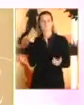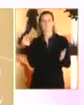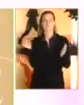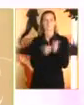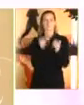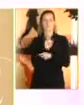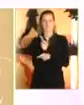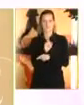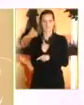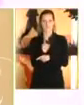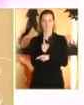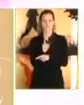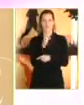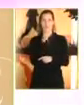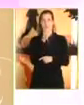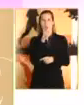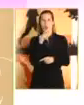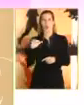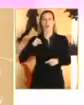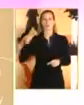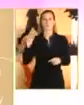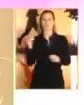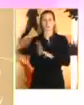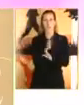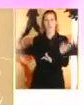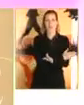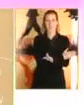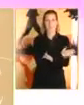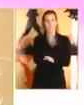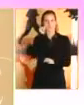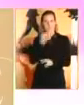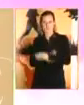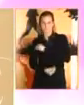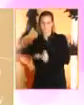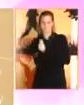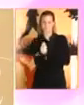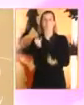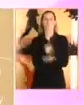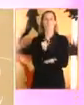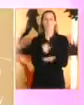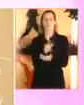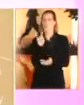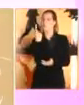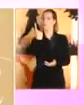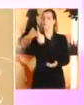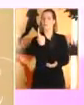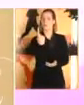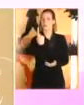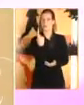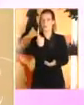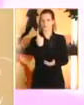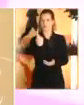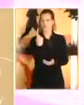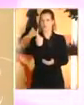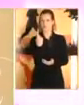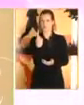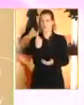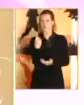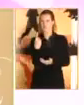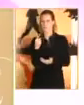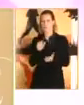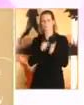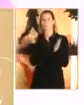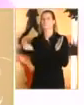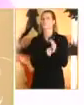justo antes de salir del hospital, cuando las mamás dan a luz, ya se les hace la primera prueba. Entonces, no es que sean más, es que se diagnostica con mayor